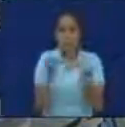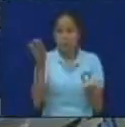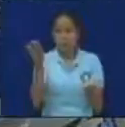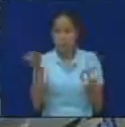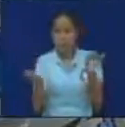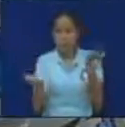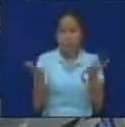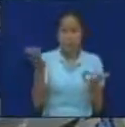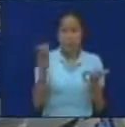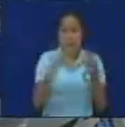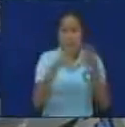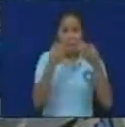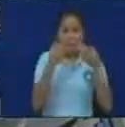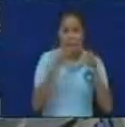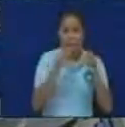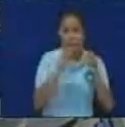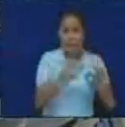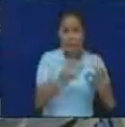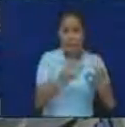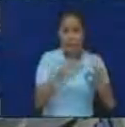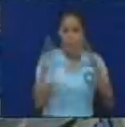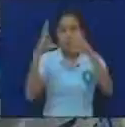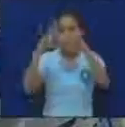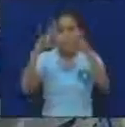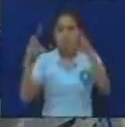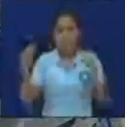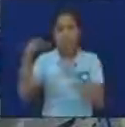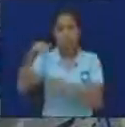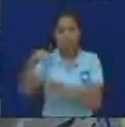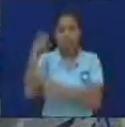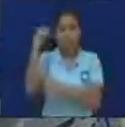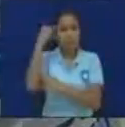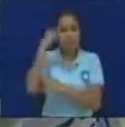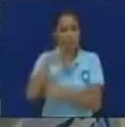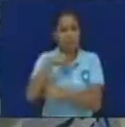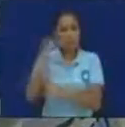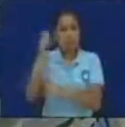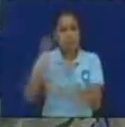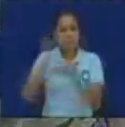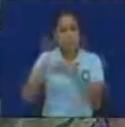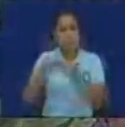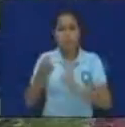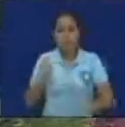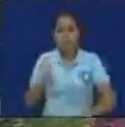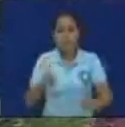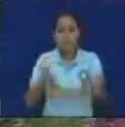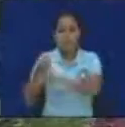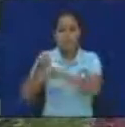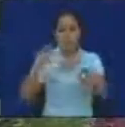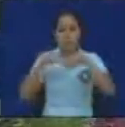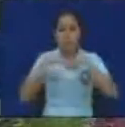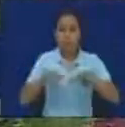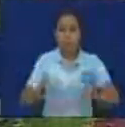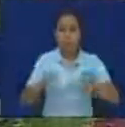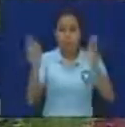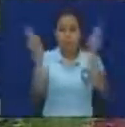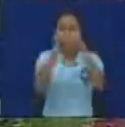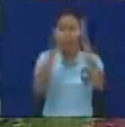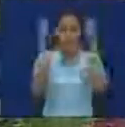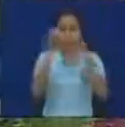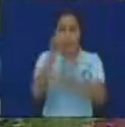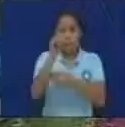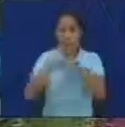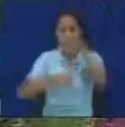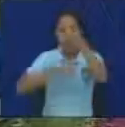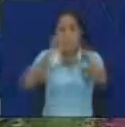ALBA y Petrocaribe en Nicaragua, creo que es eminentemente positivo. Estamos conmemorando este 10º